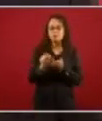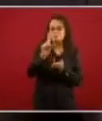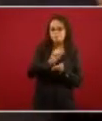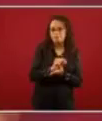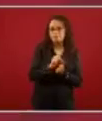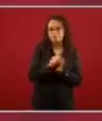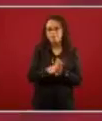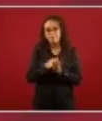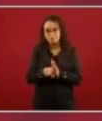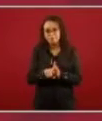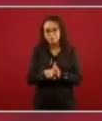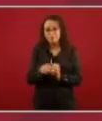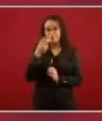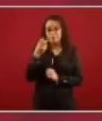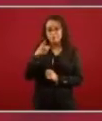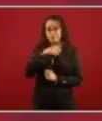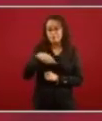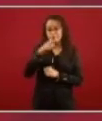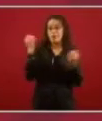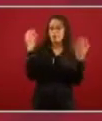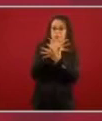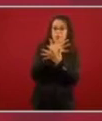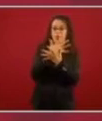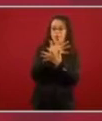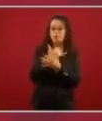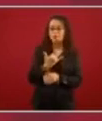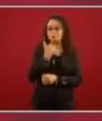y hacen el ridículo quienes promueven